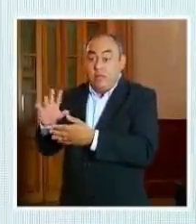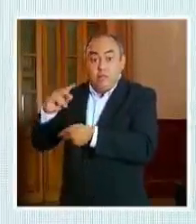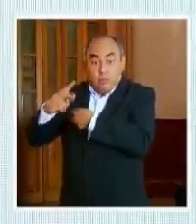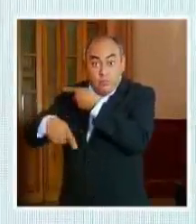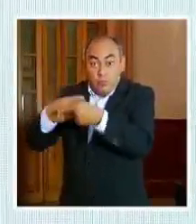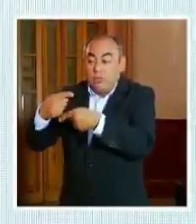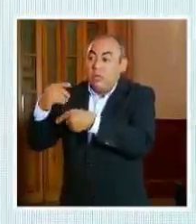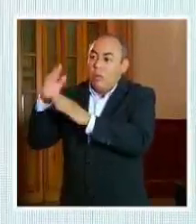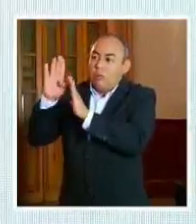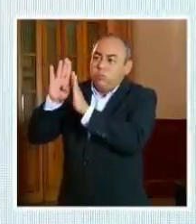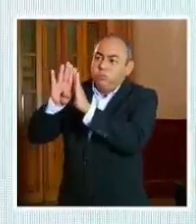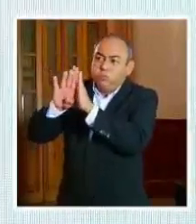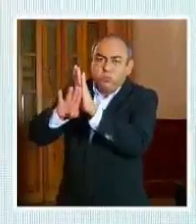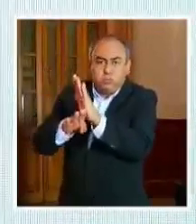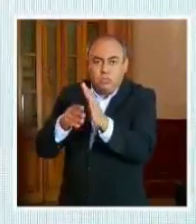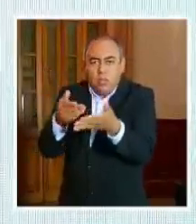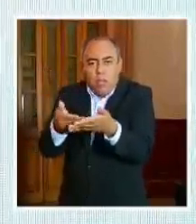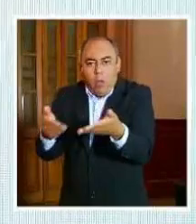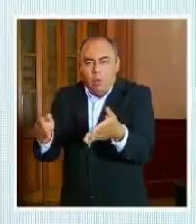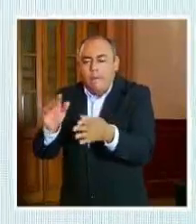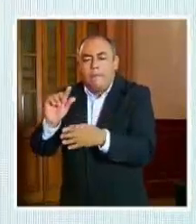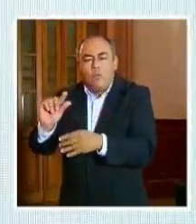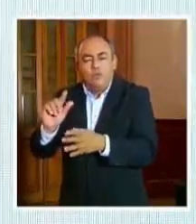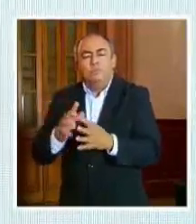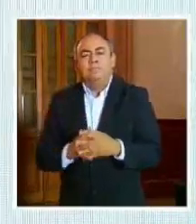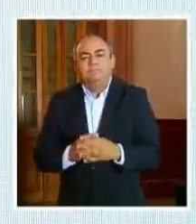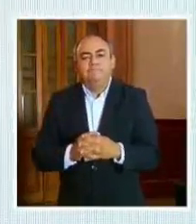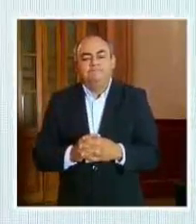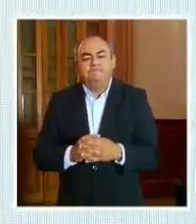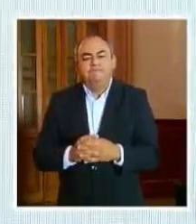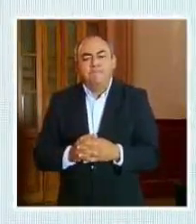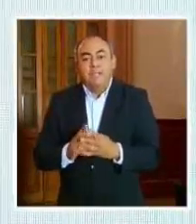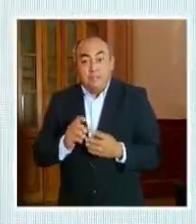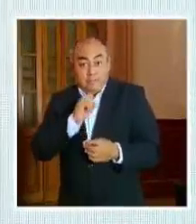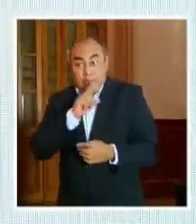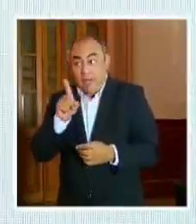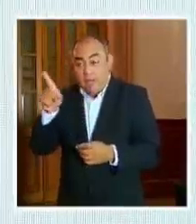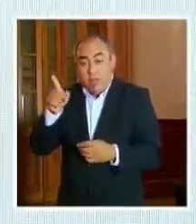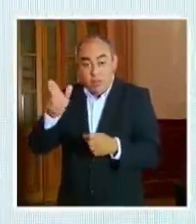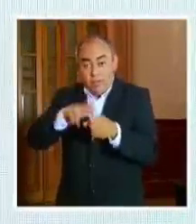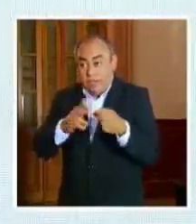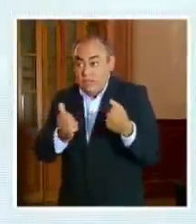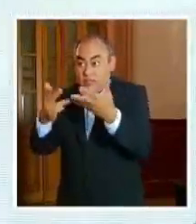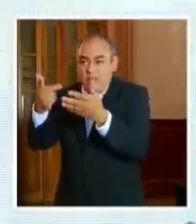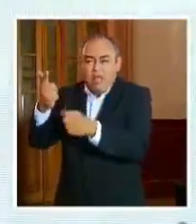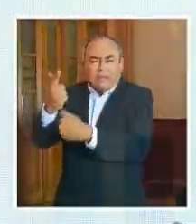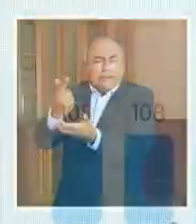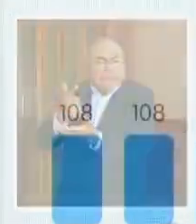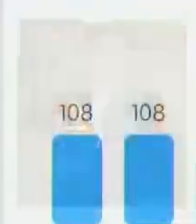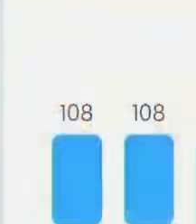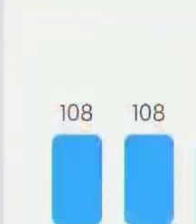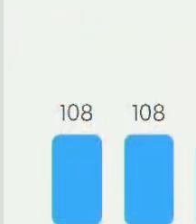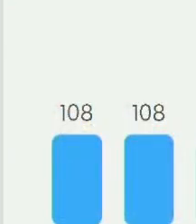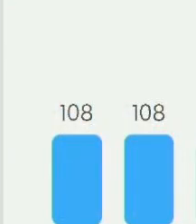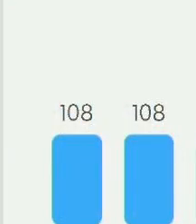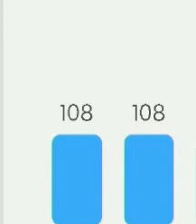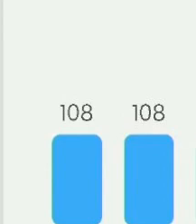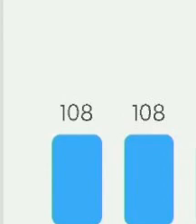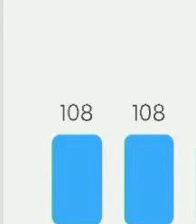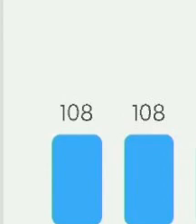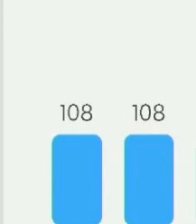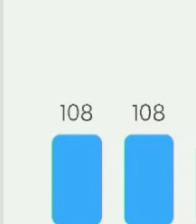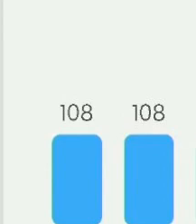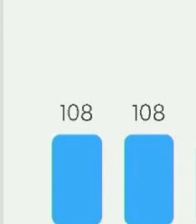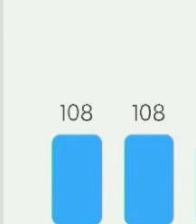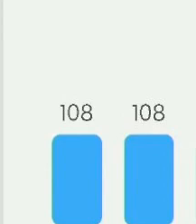en ese día. En cuanto a los pacientes intubados, después de haber tenido más